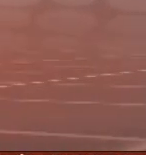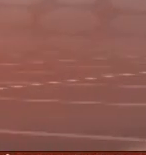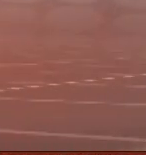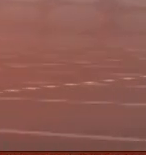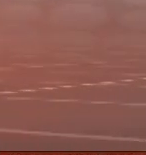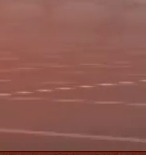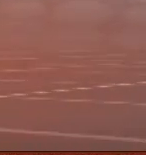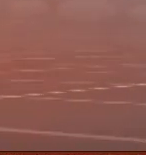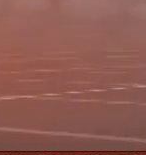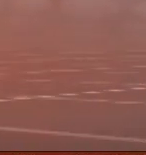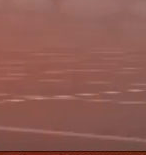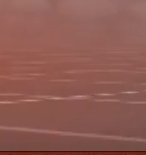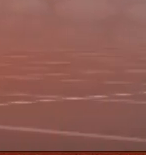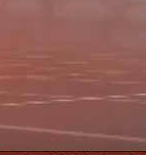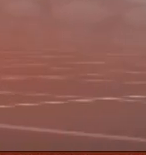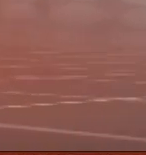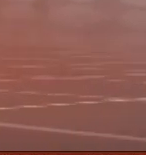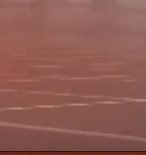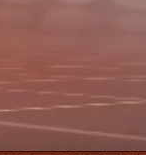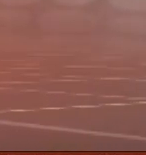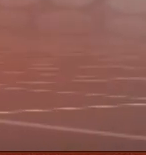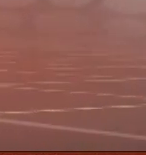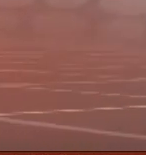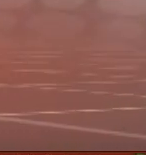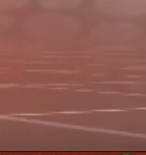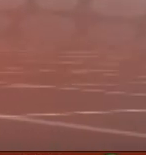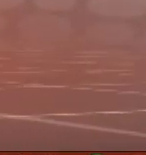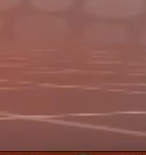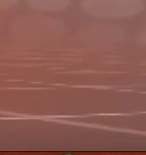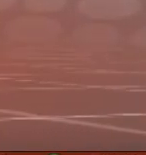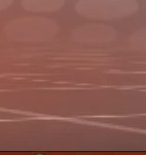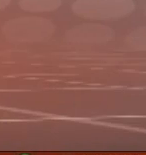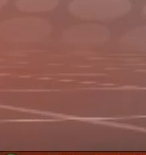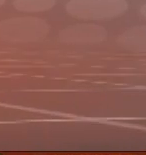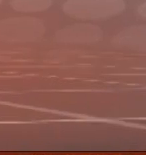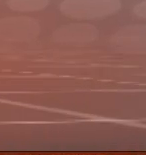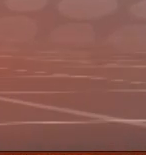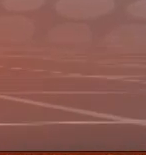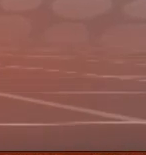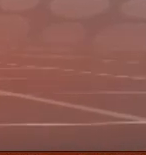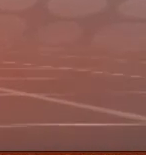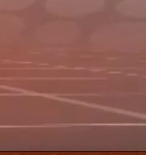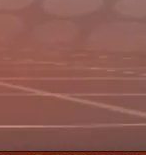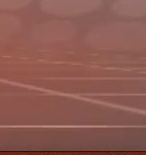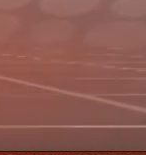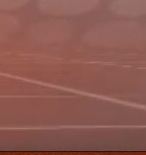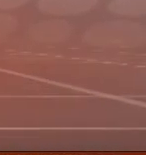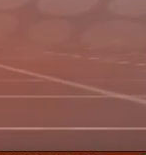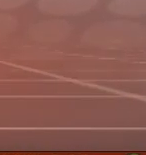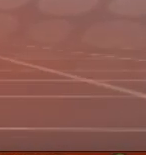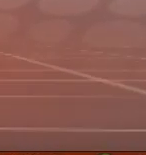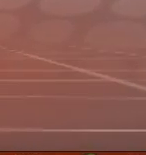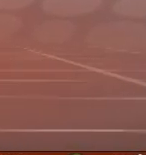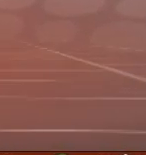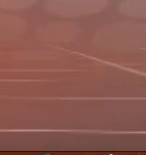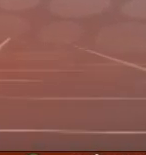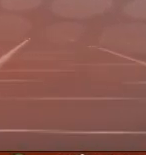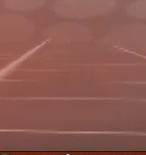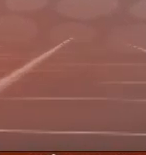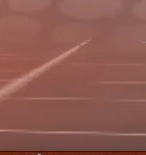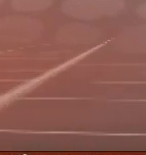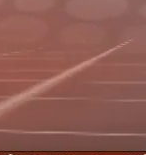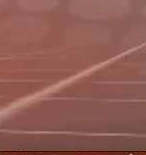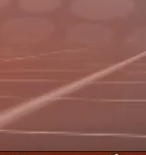viviendo en estos días, que es el tema de las Olimpiadas. Al menos yo disfruto mucho la gimnasia, y